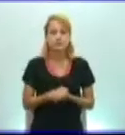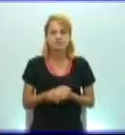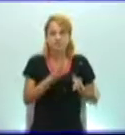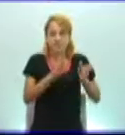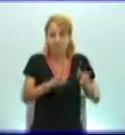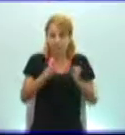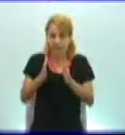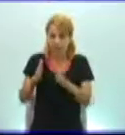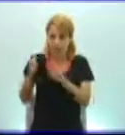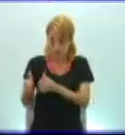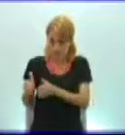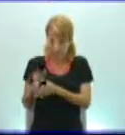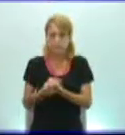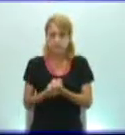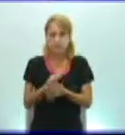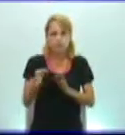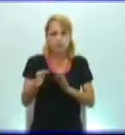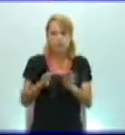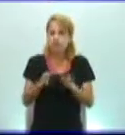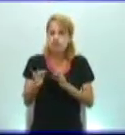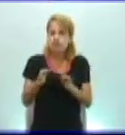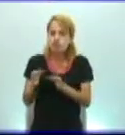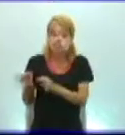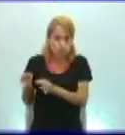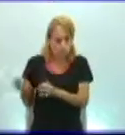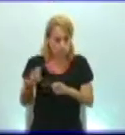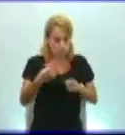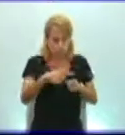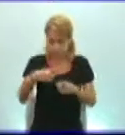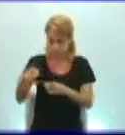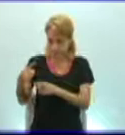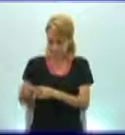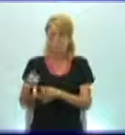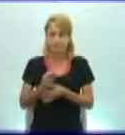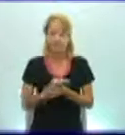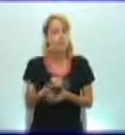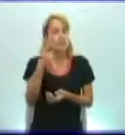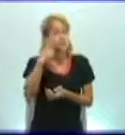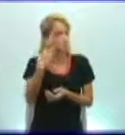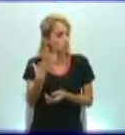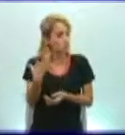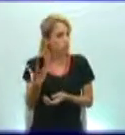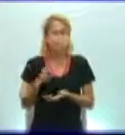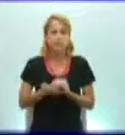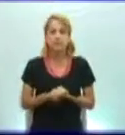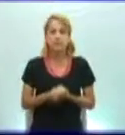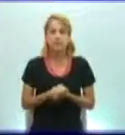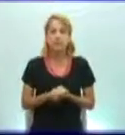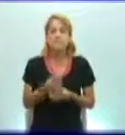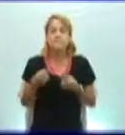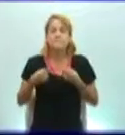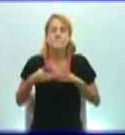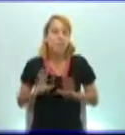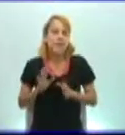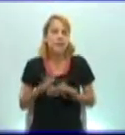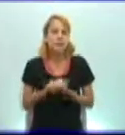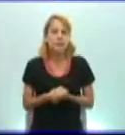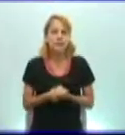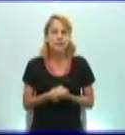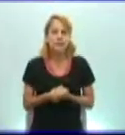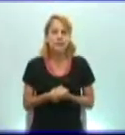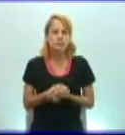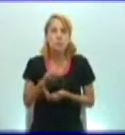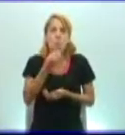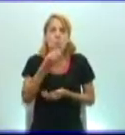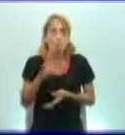parte realiza una función específica e importante, pero ¿podrá